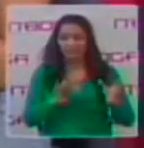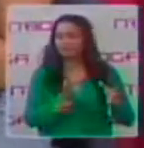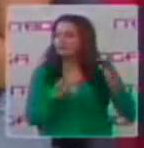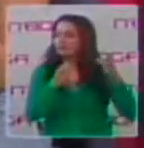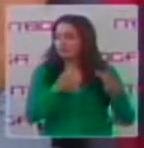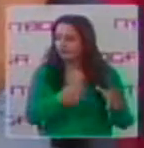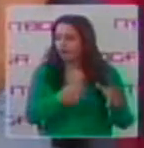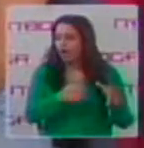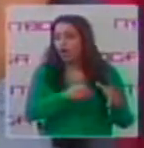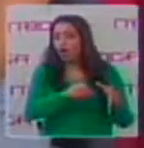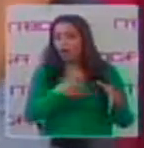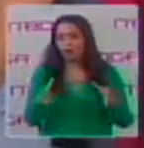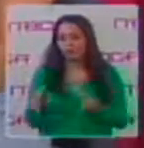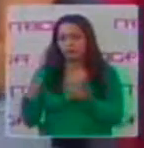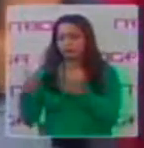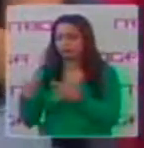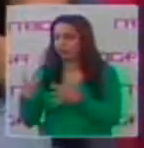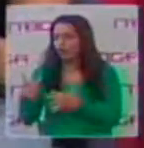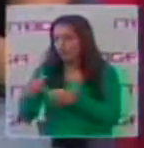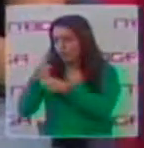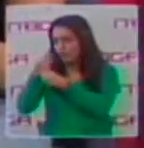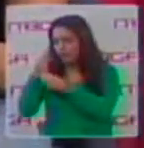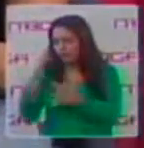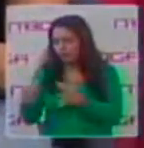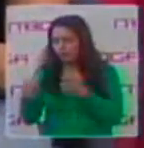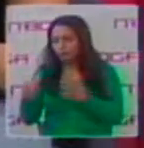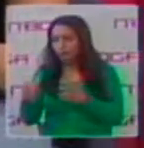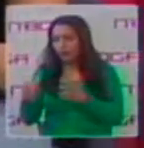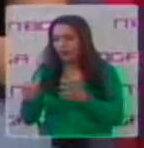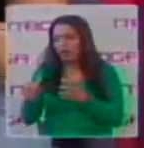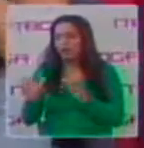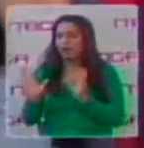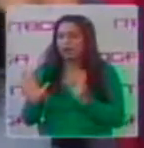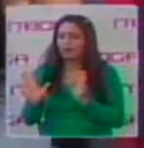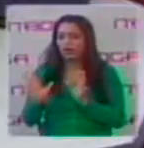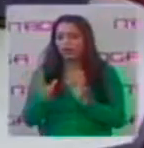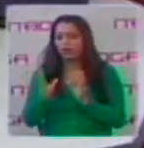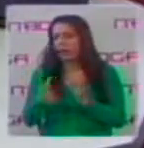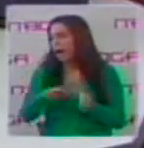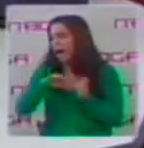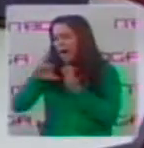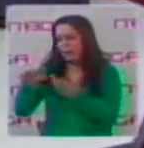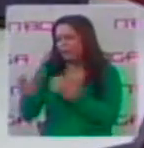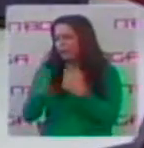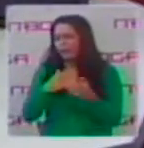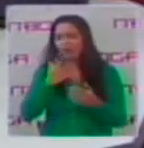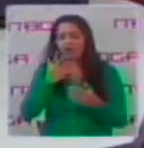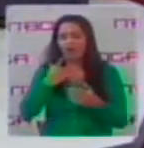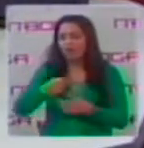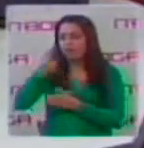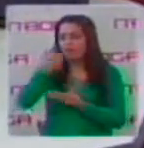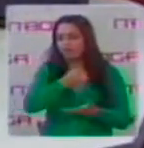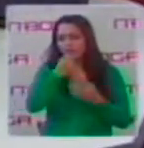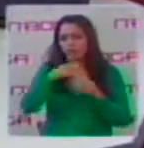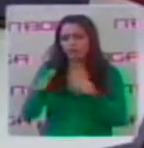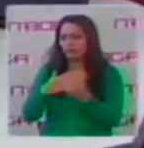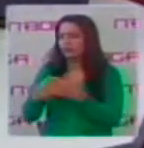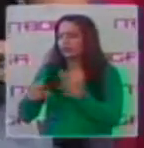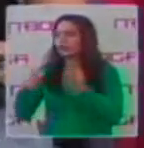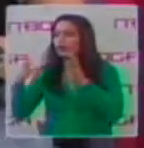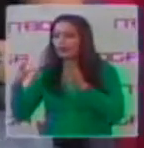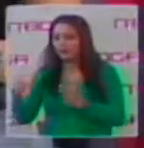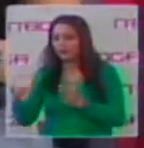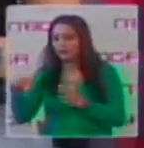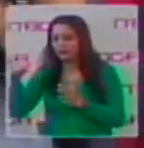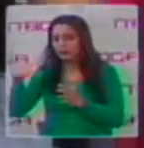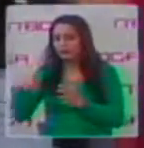lado, en otra funda, indiferente de los colores de la funda, simplemente aparte. Por supuesto, en fundas separadas. Lo orgánico se lo